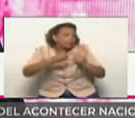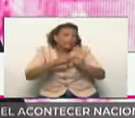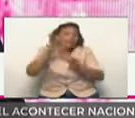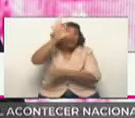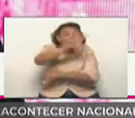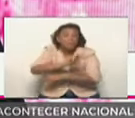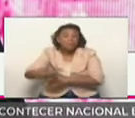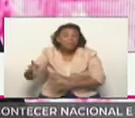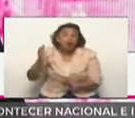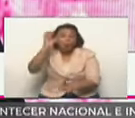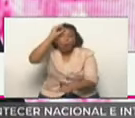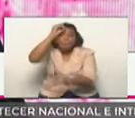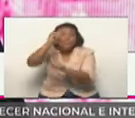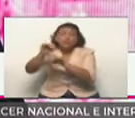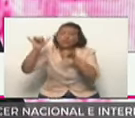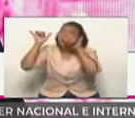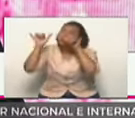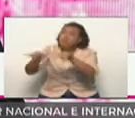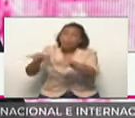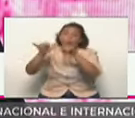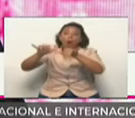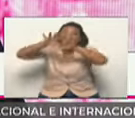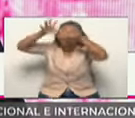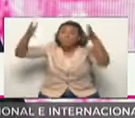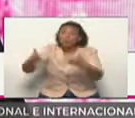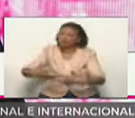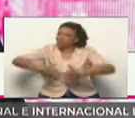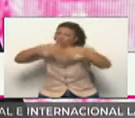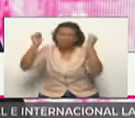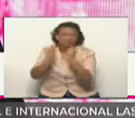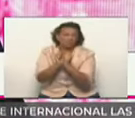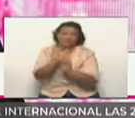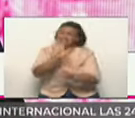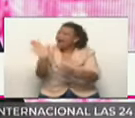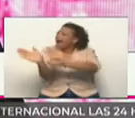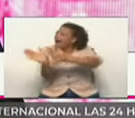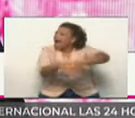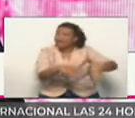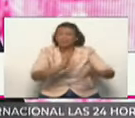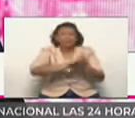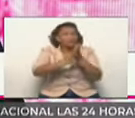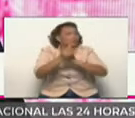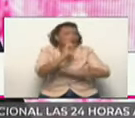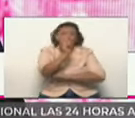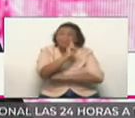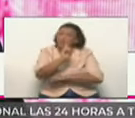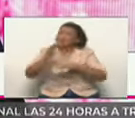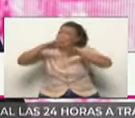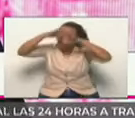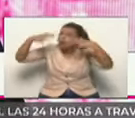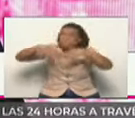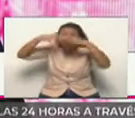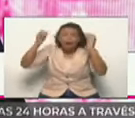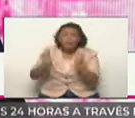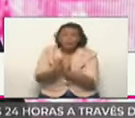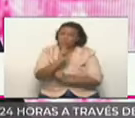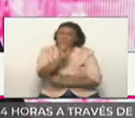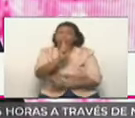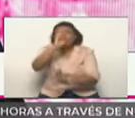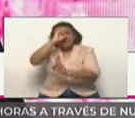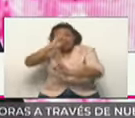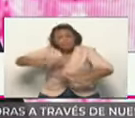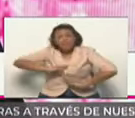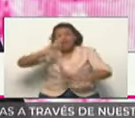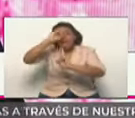países de avanzar a un mundo sin guerras, sin guerrerismo, avanzar a un mundo de respeto del